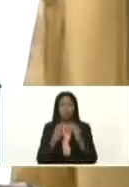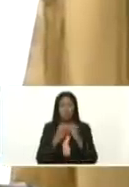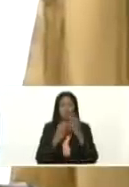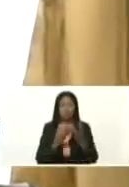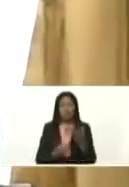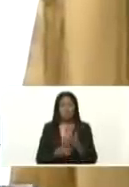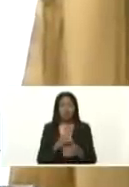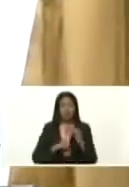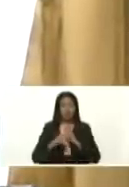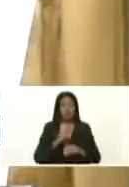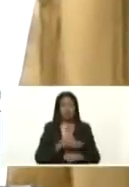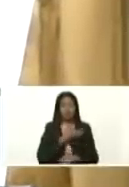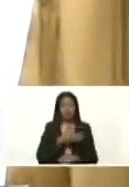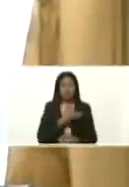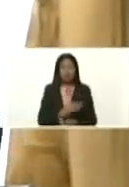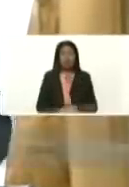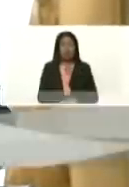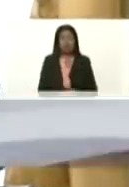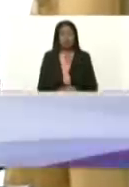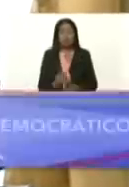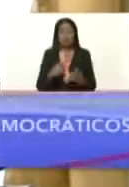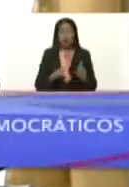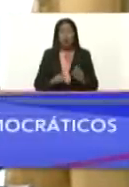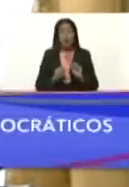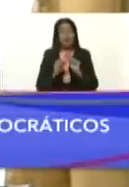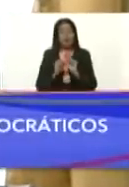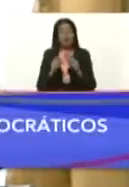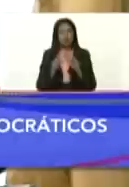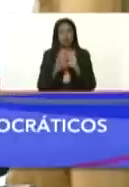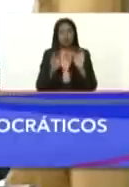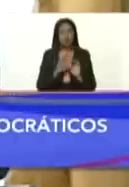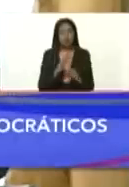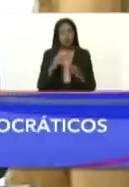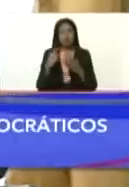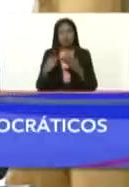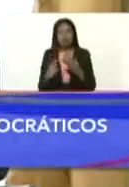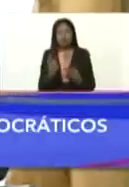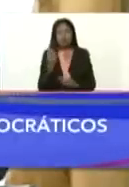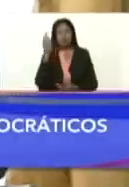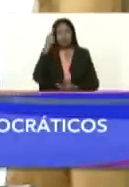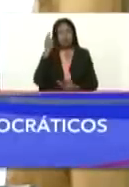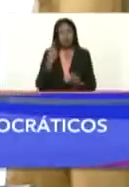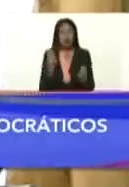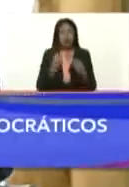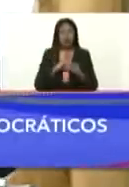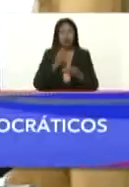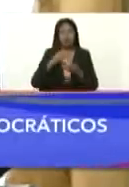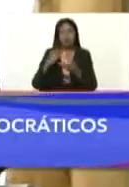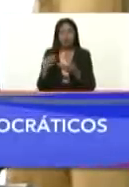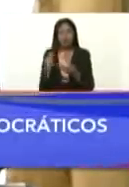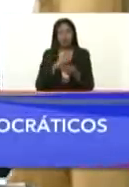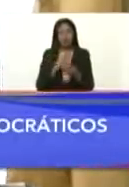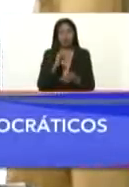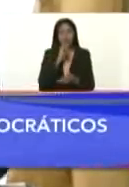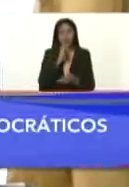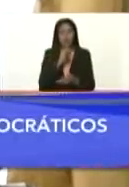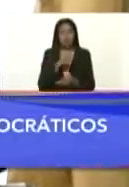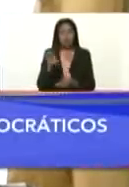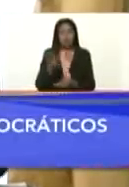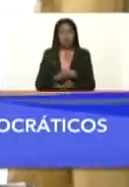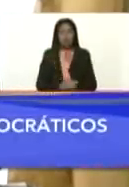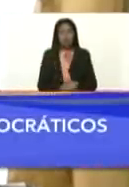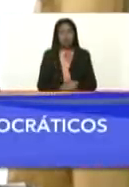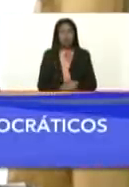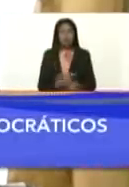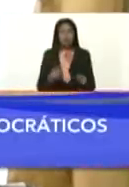también los movimientos sociales así que son avances concretos presidentes a escasos días de la firma del acuerdo ya estamos anunciando al país 8